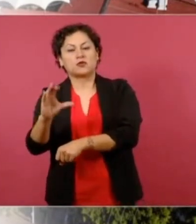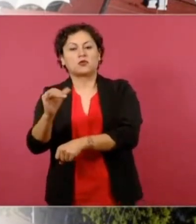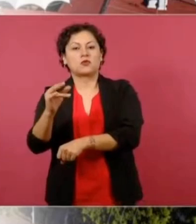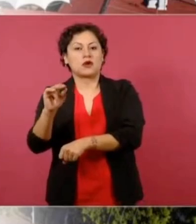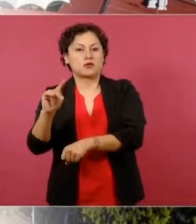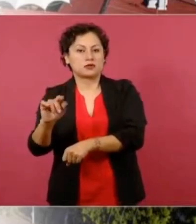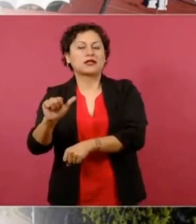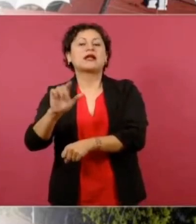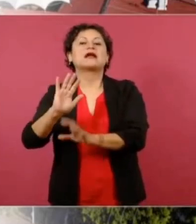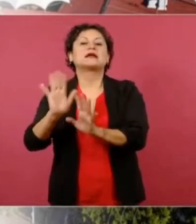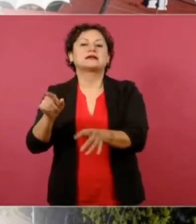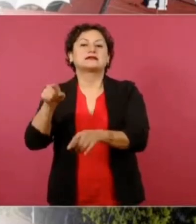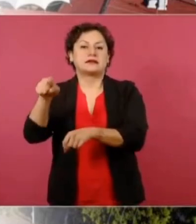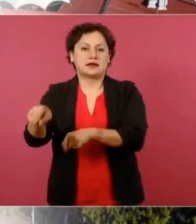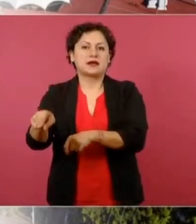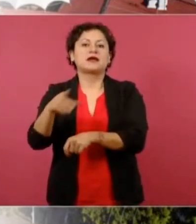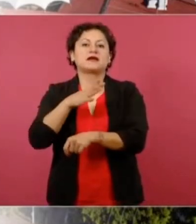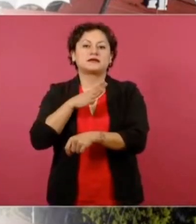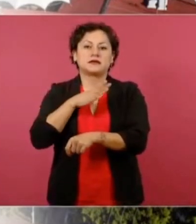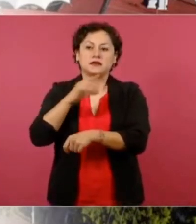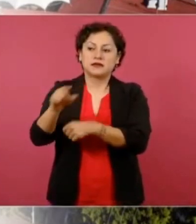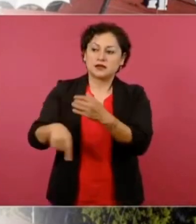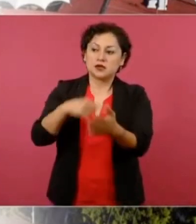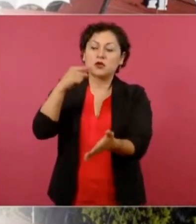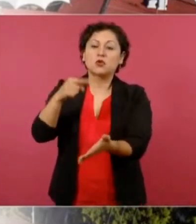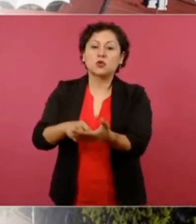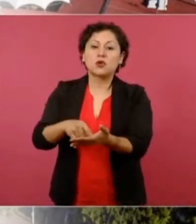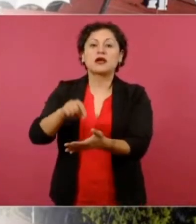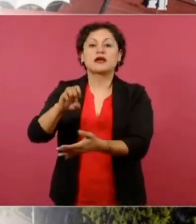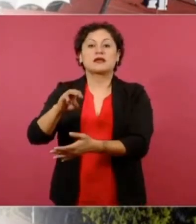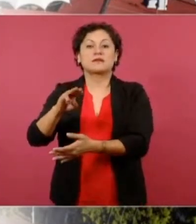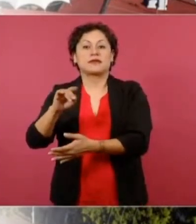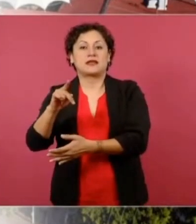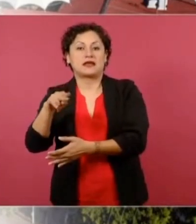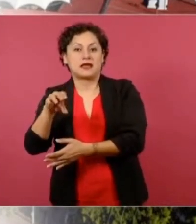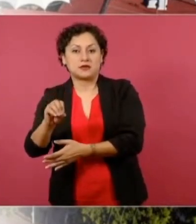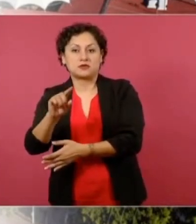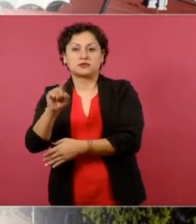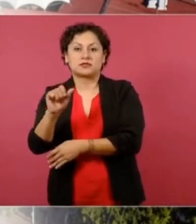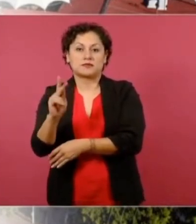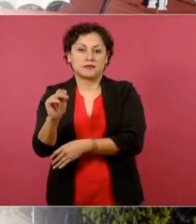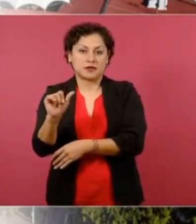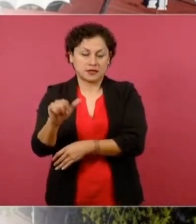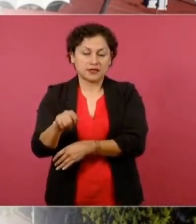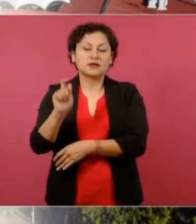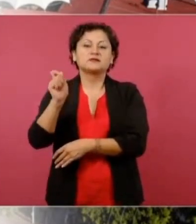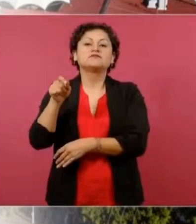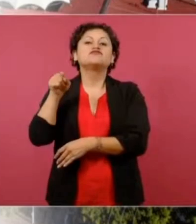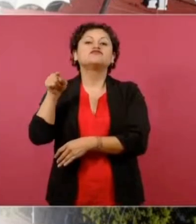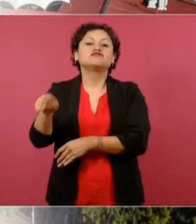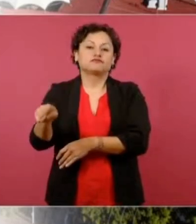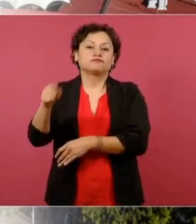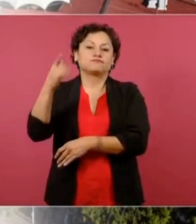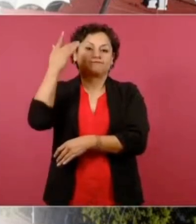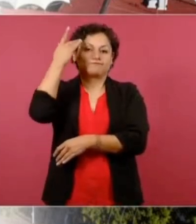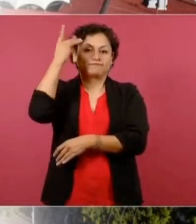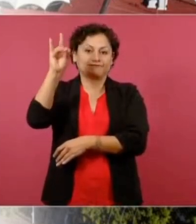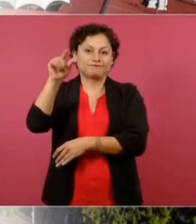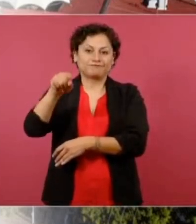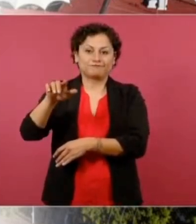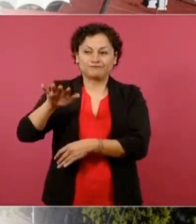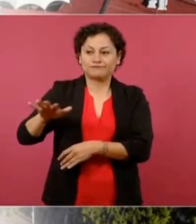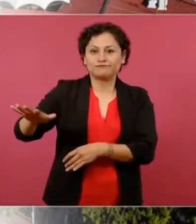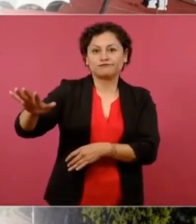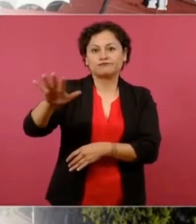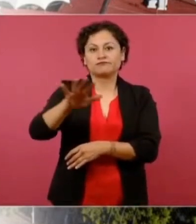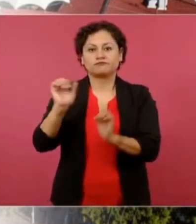en el albergue de Emiliano Zapata, que va a dar atención a toda la zona de Cuernavaca, a todas las instituciones,